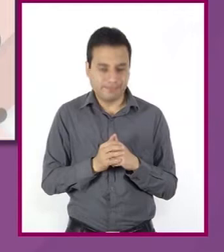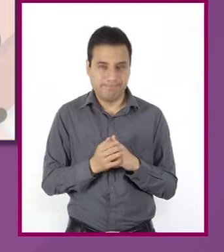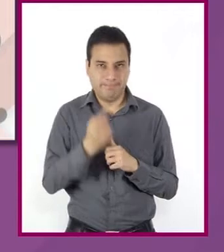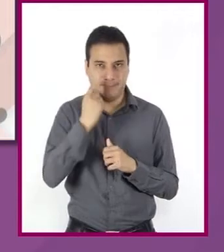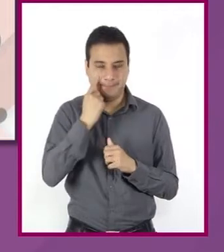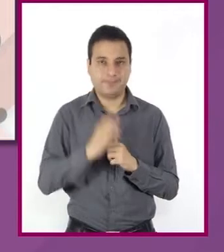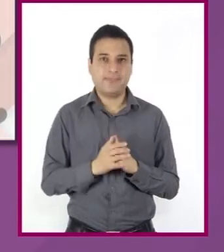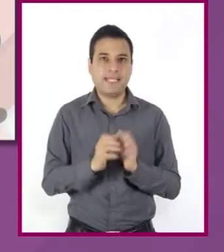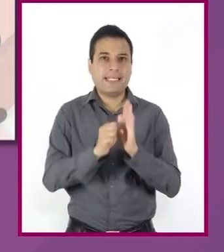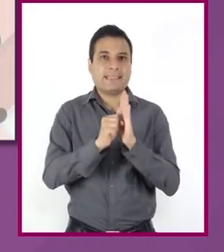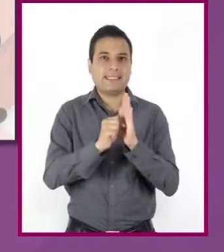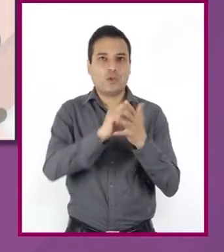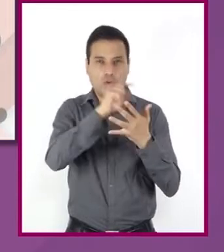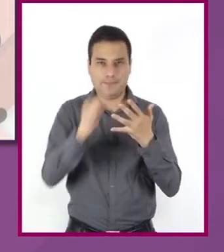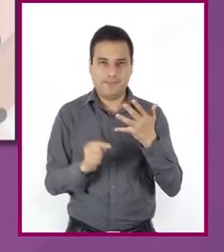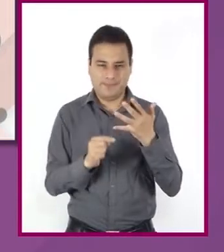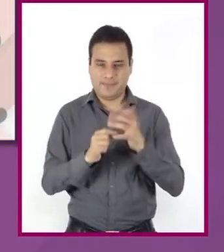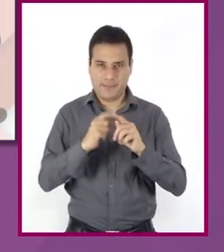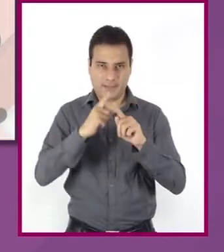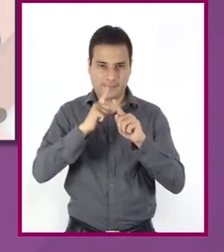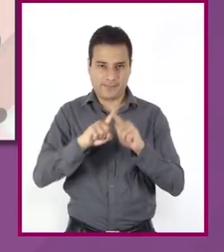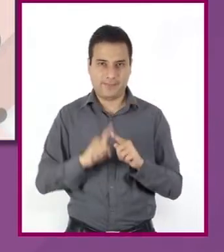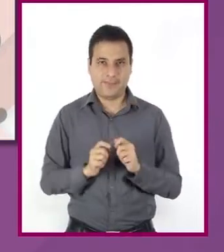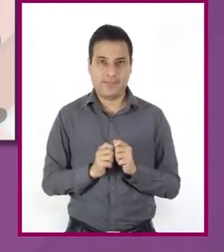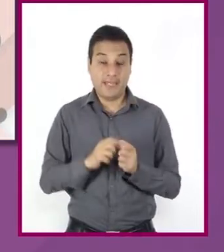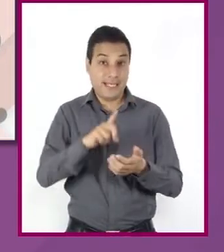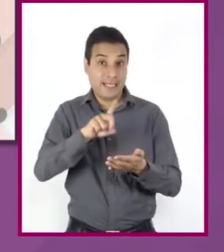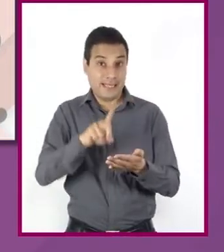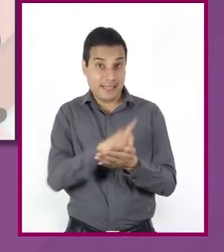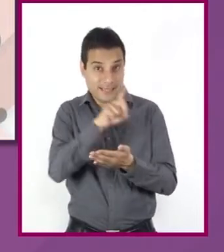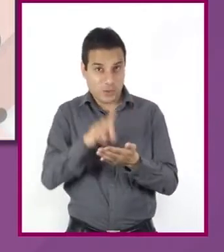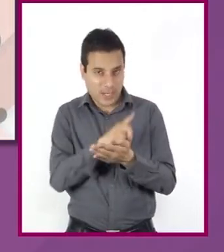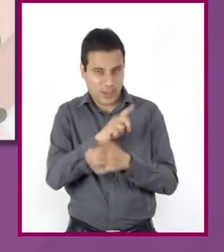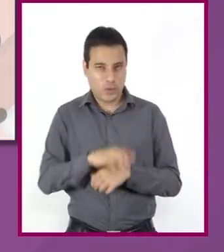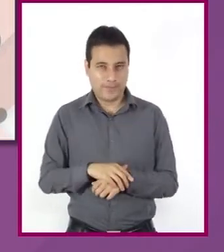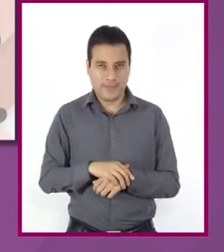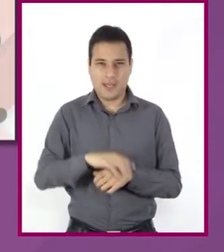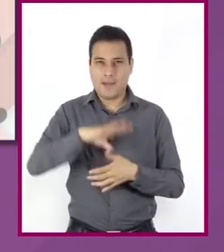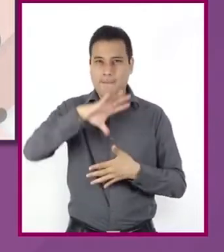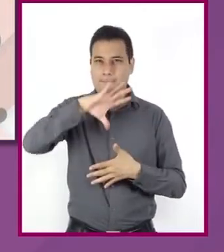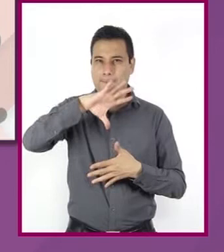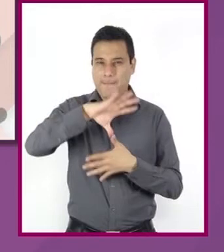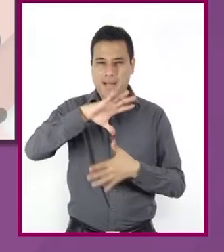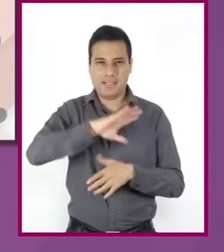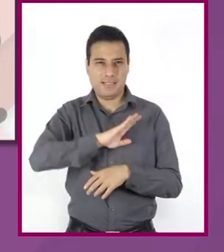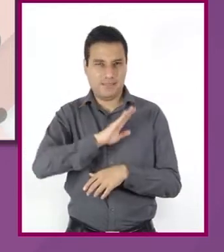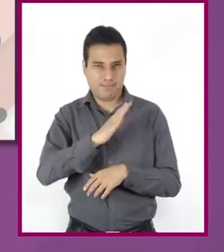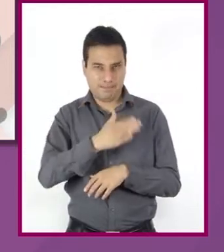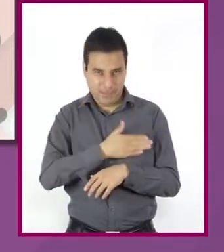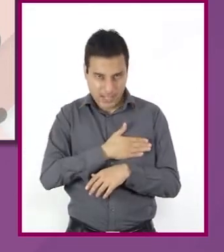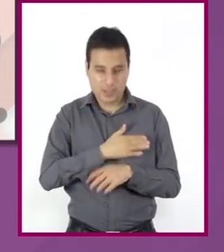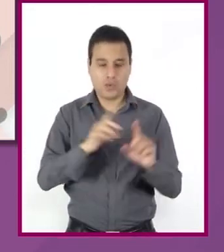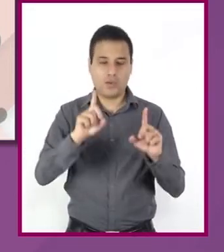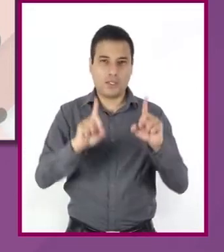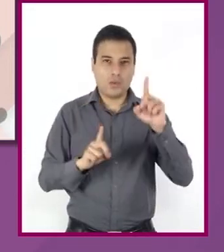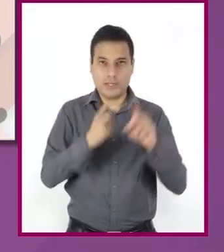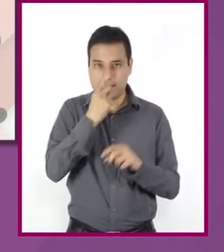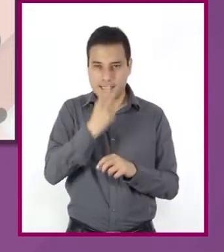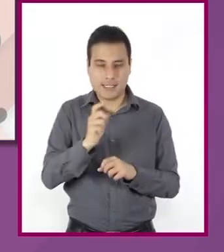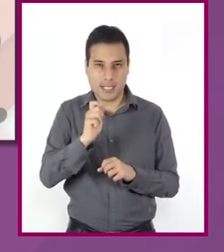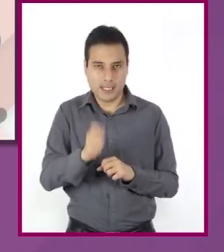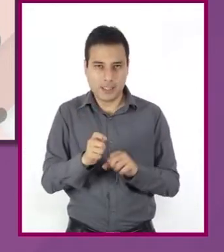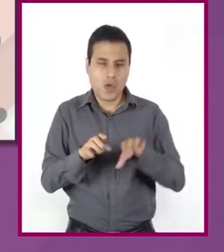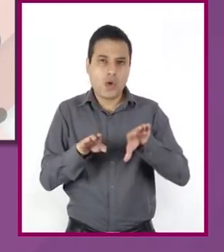¿Qué son los signos de puntuación? Según el diccionario panhispánico de Dudas, son un tipo de signo ortográfico, es